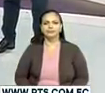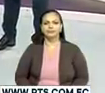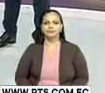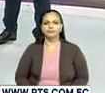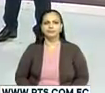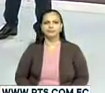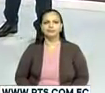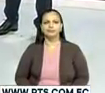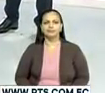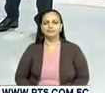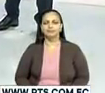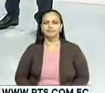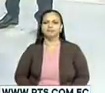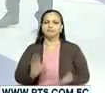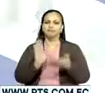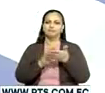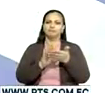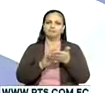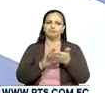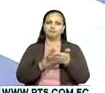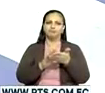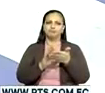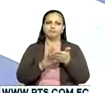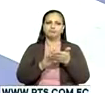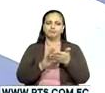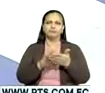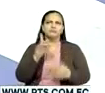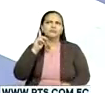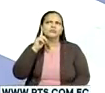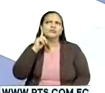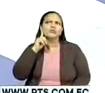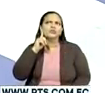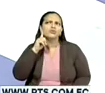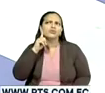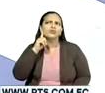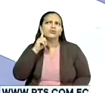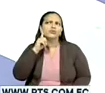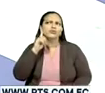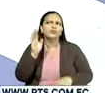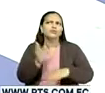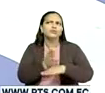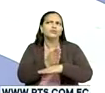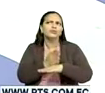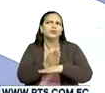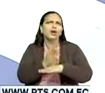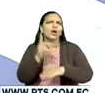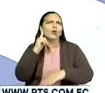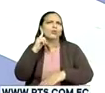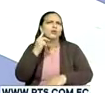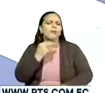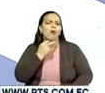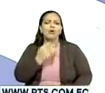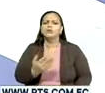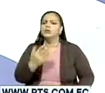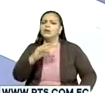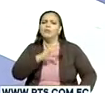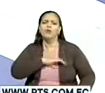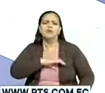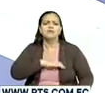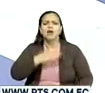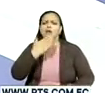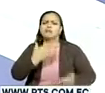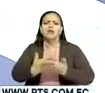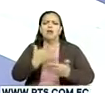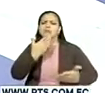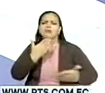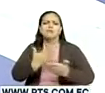mío! ¿Qué pasa, Pedrito? No me avergüence, pues mis amigos de la rancia sociedad ecuatoriana, guayaquileña especialmente, se